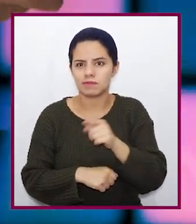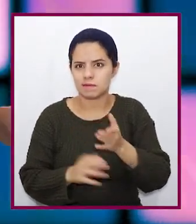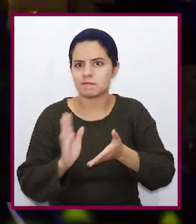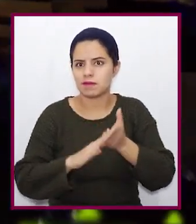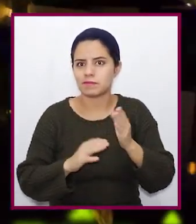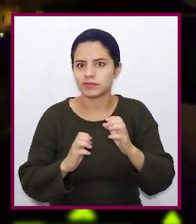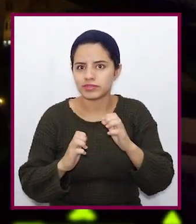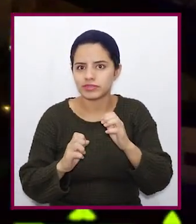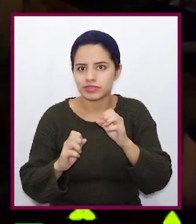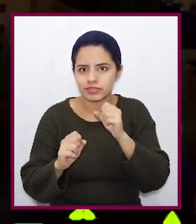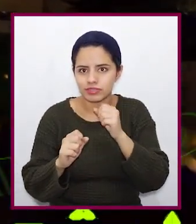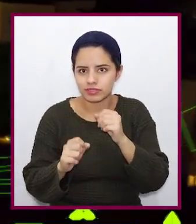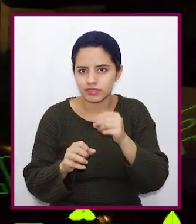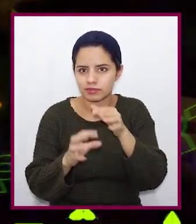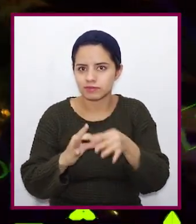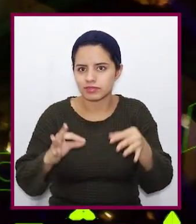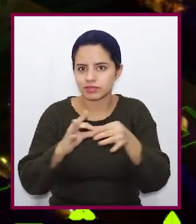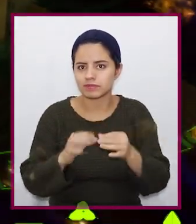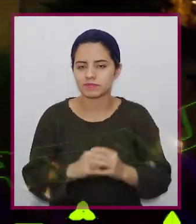reportaje.